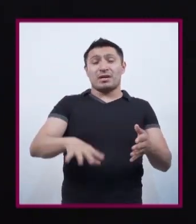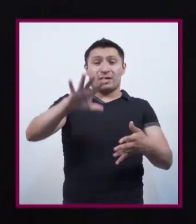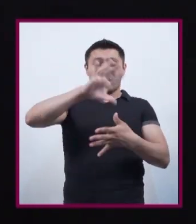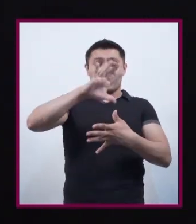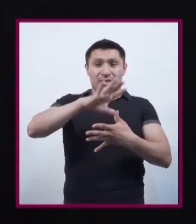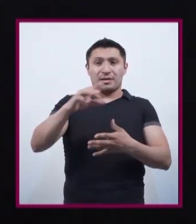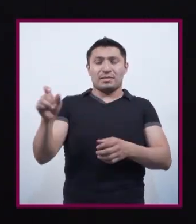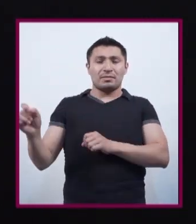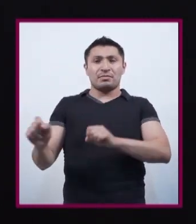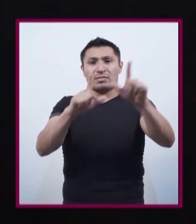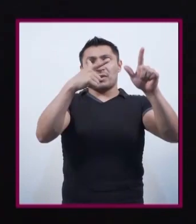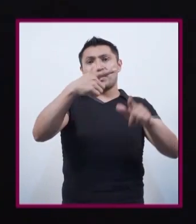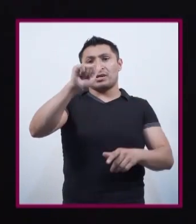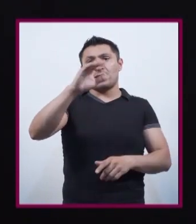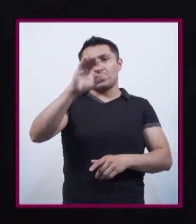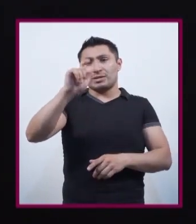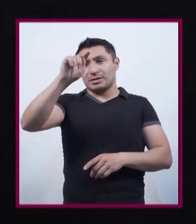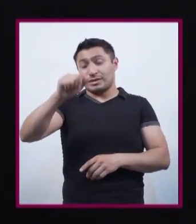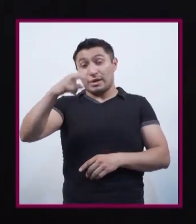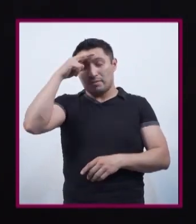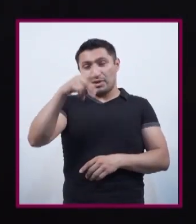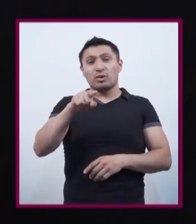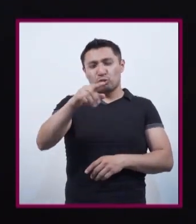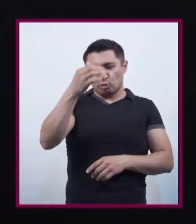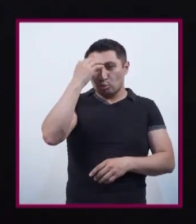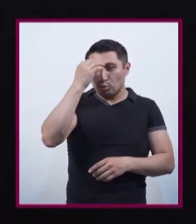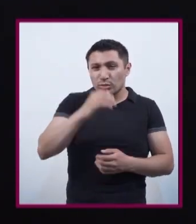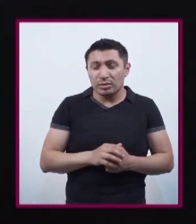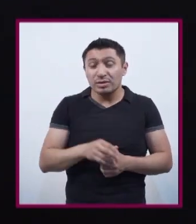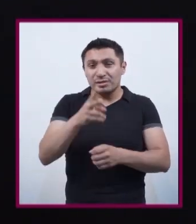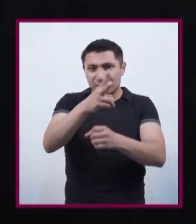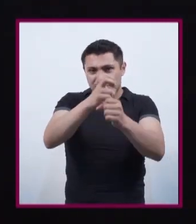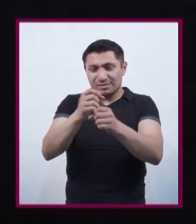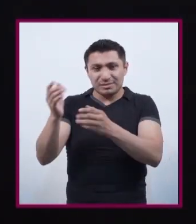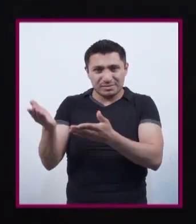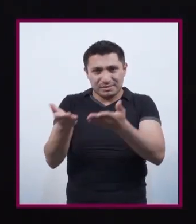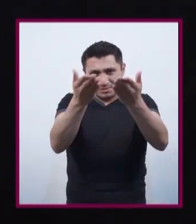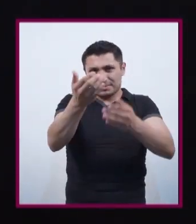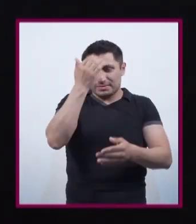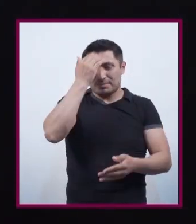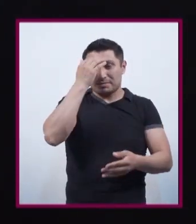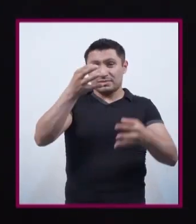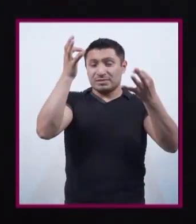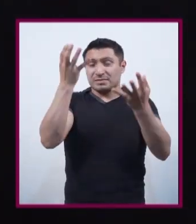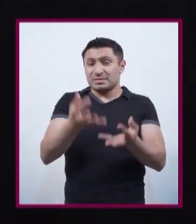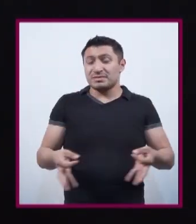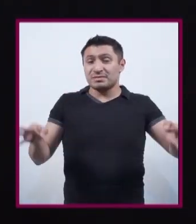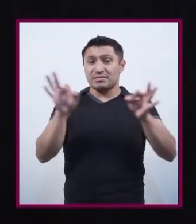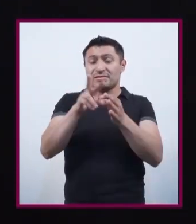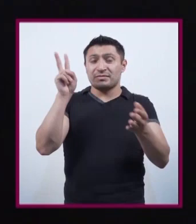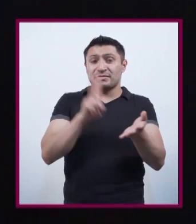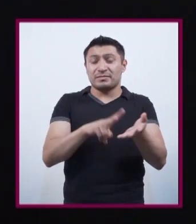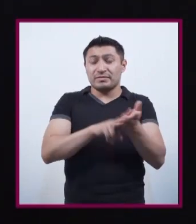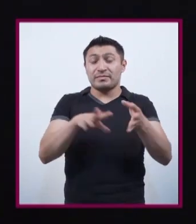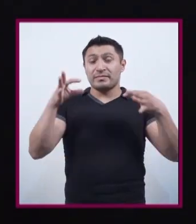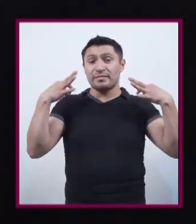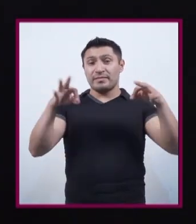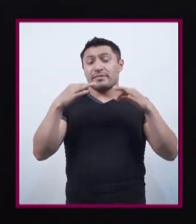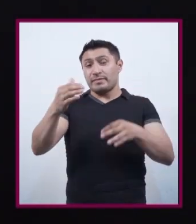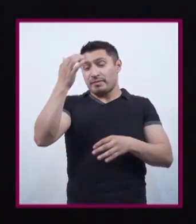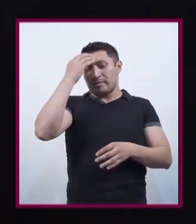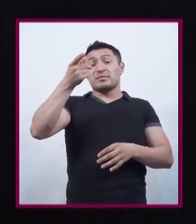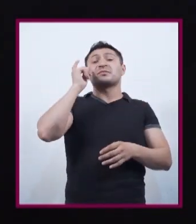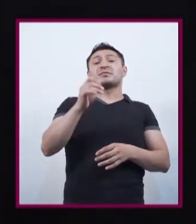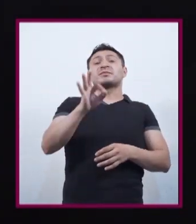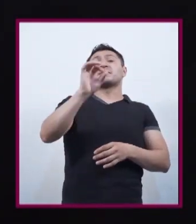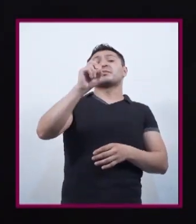periodista de Hispanoamérica, publicó La Gaceta de México. ¿Habías oído hablar de ella? Te invito a conocer este valioso